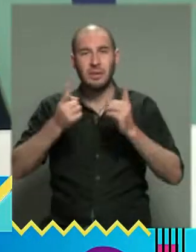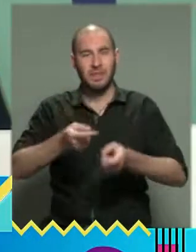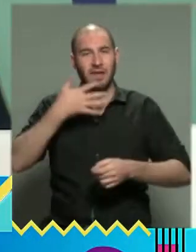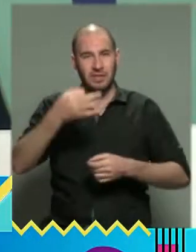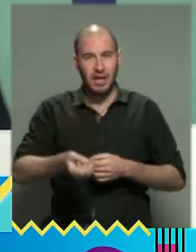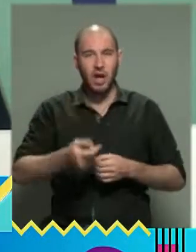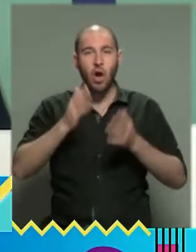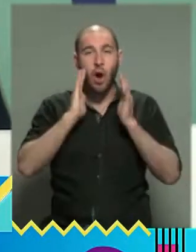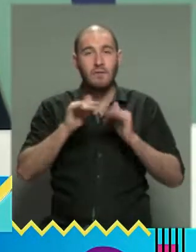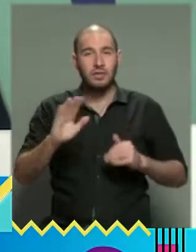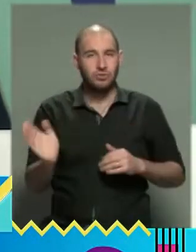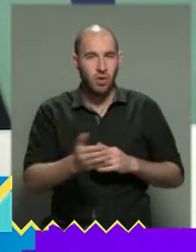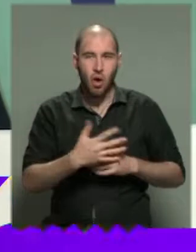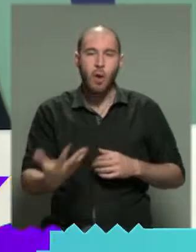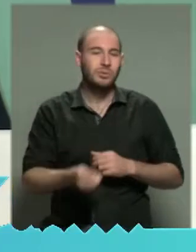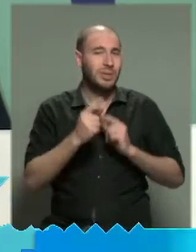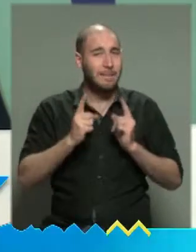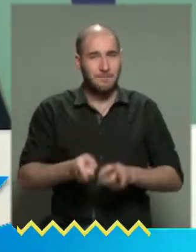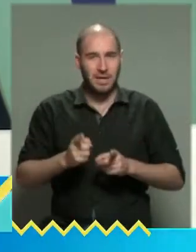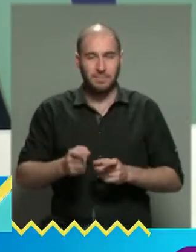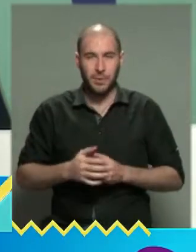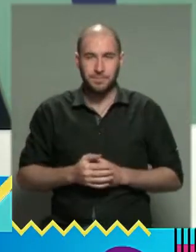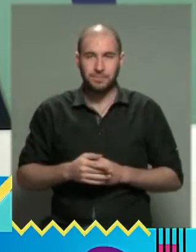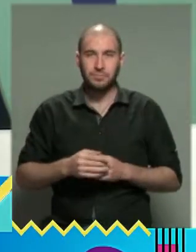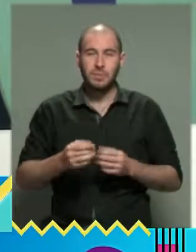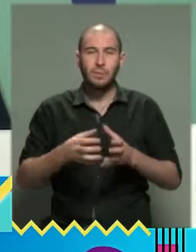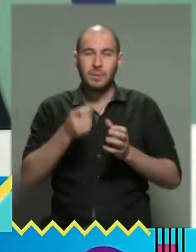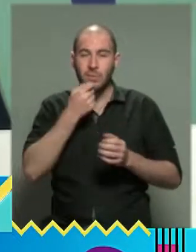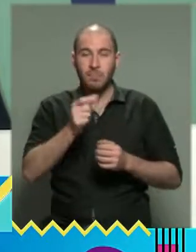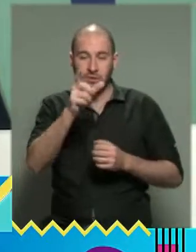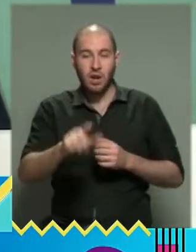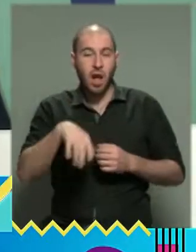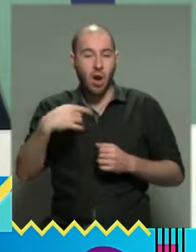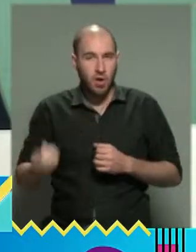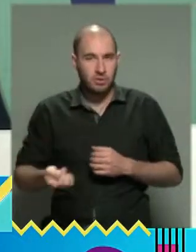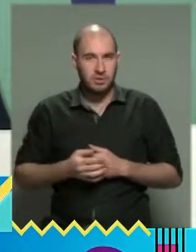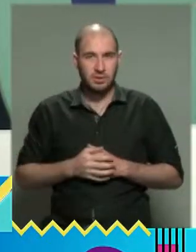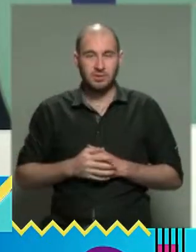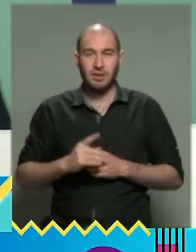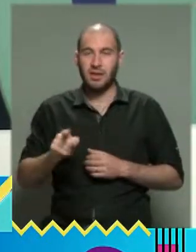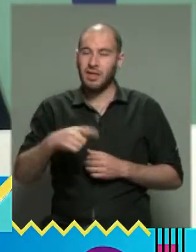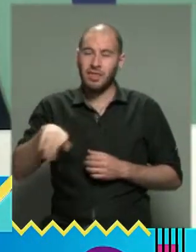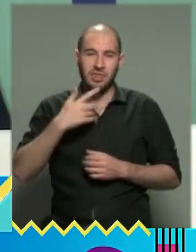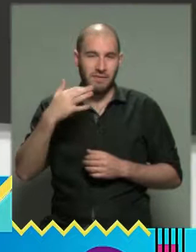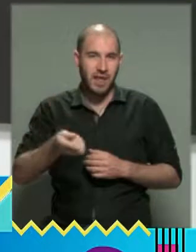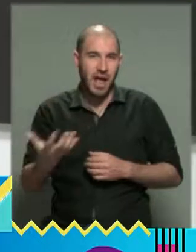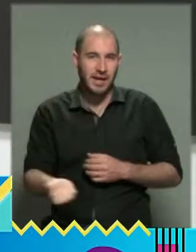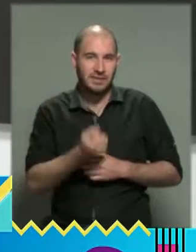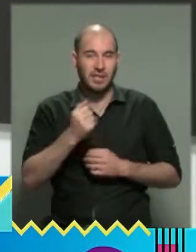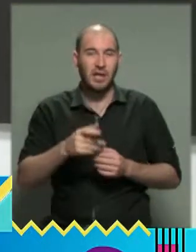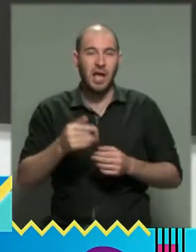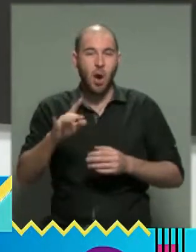realmente, todos los jóvenes tengan las mismas oportunidades que tienen otros chicos, que realmente pueden acceder a